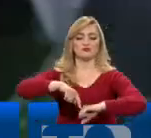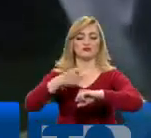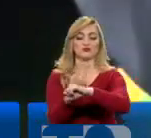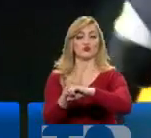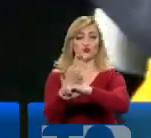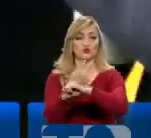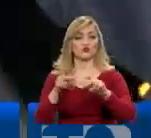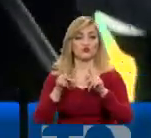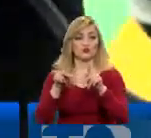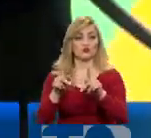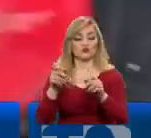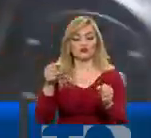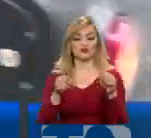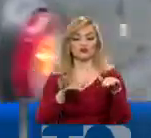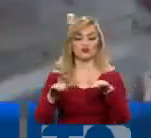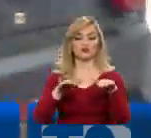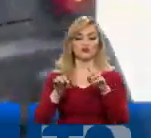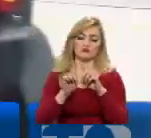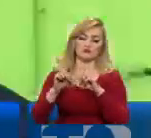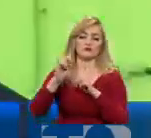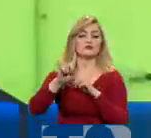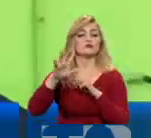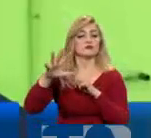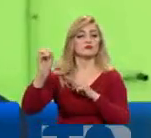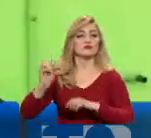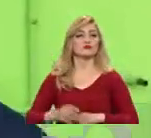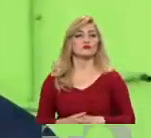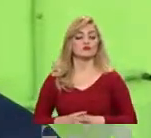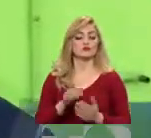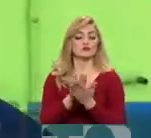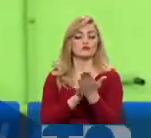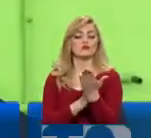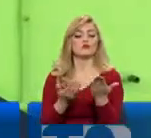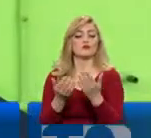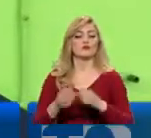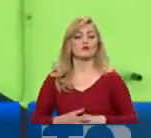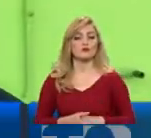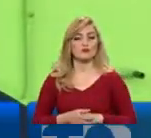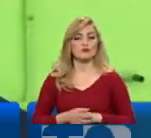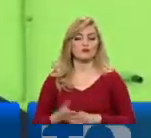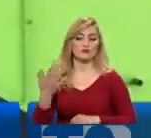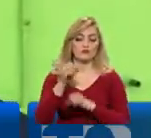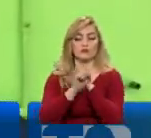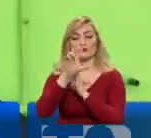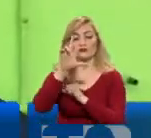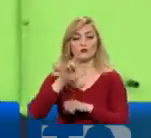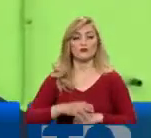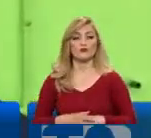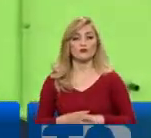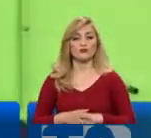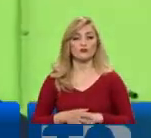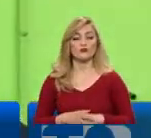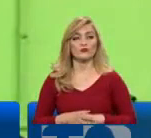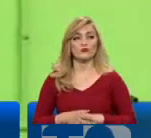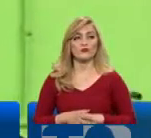2 horas, permite circular más de 150 kilómetros. Bueno, nuestro proyecto desde hace cerca de 3 años